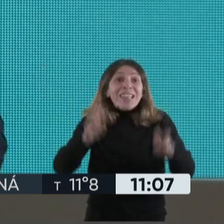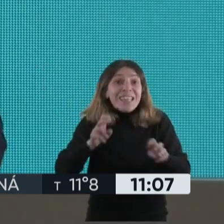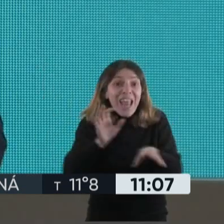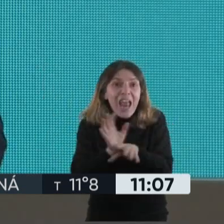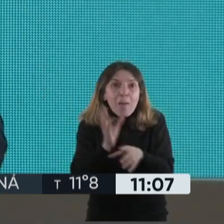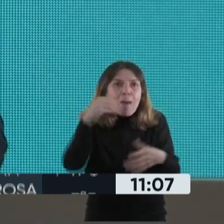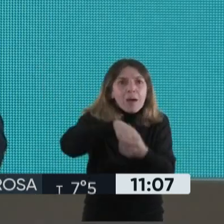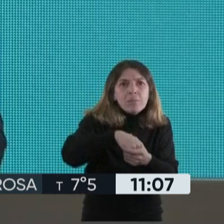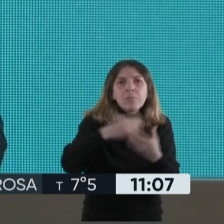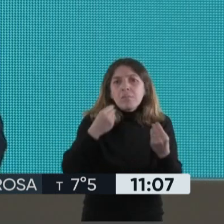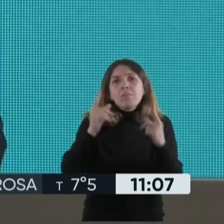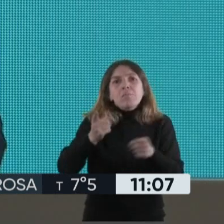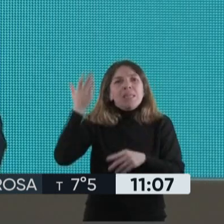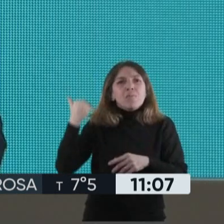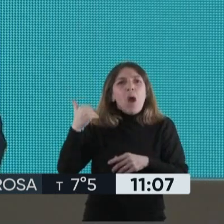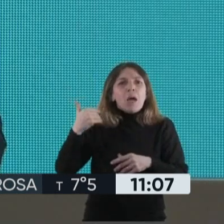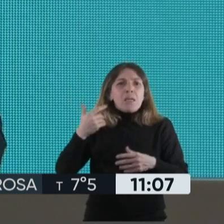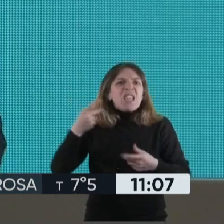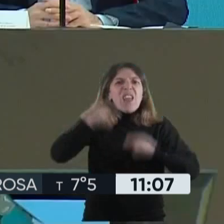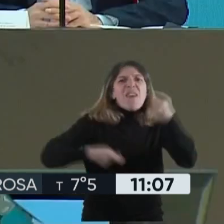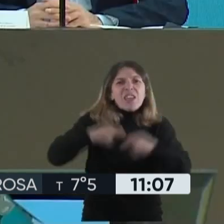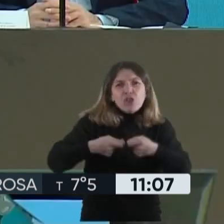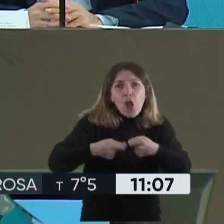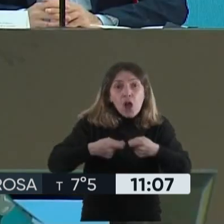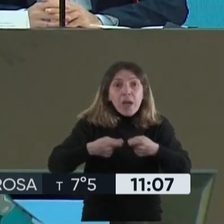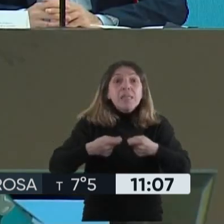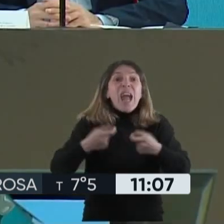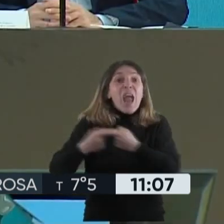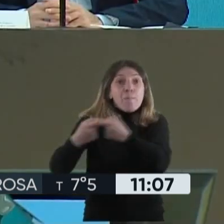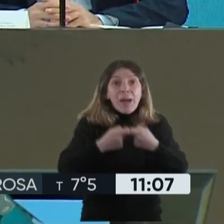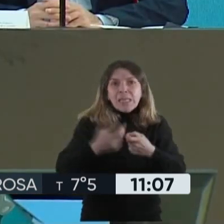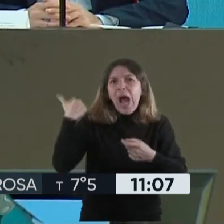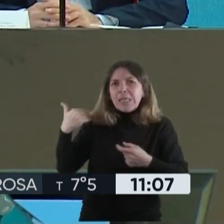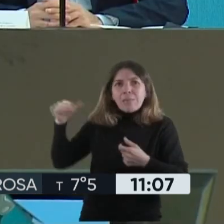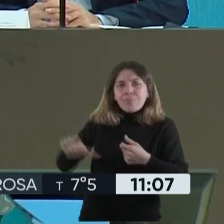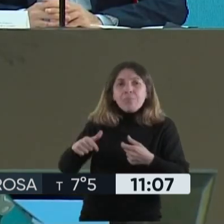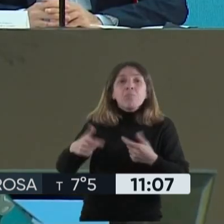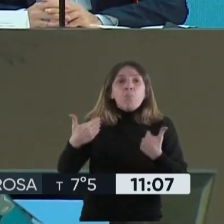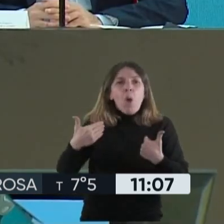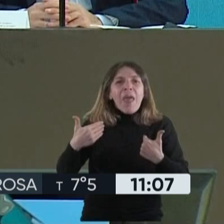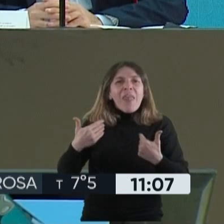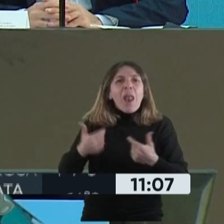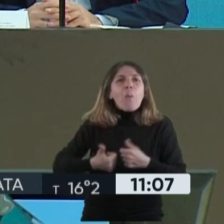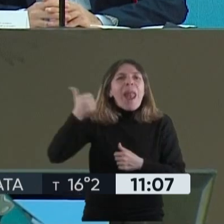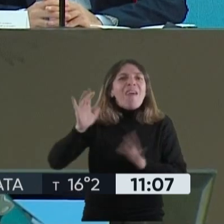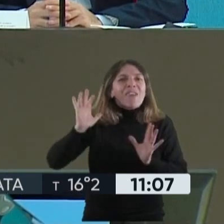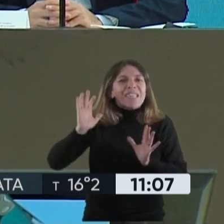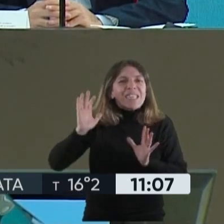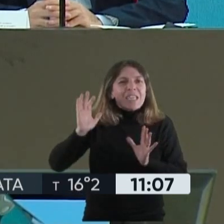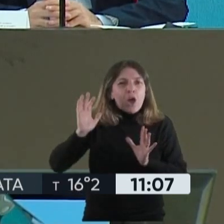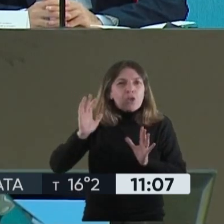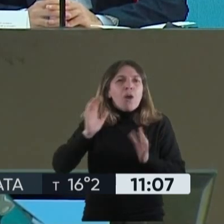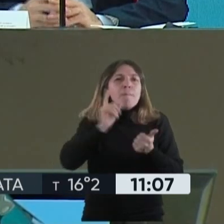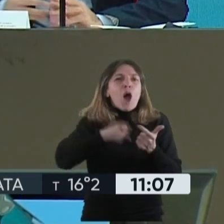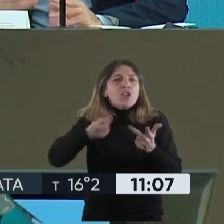declino y la diversificación geográfica de sus inversiones, las empresas podrán obtener beneficios adicionales bajo la forma de puntos